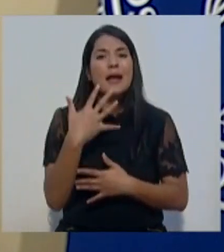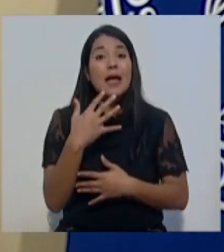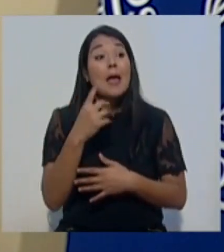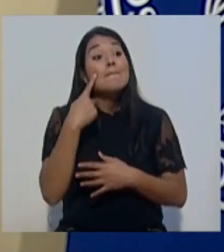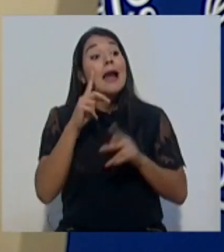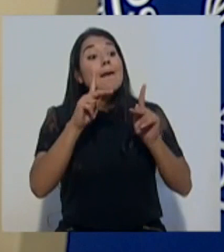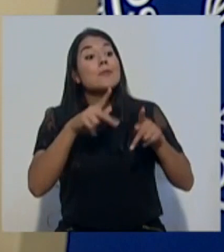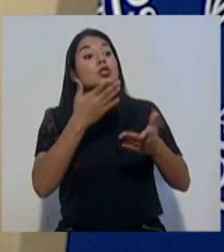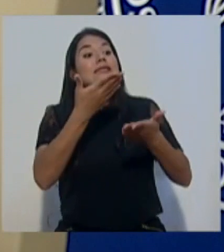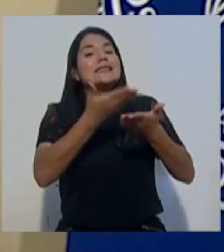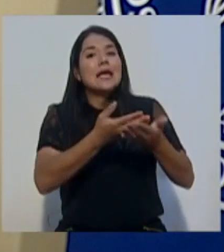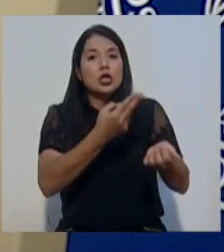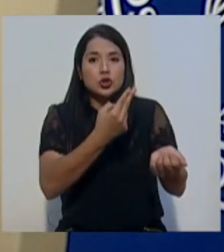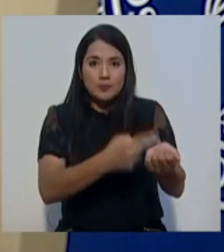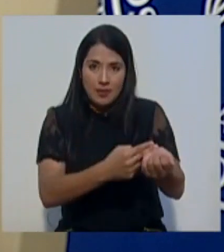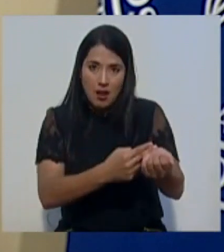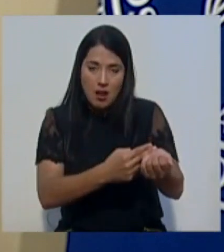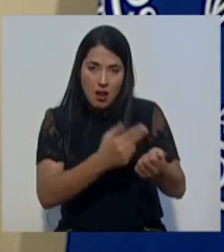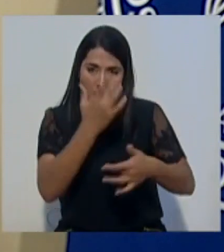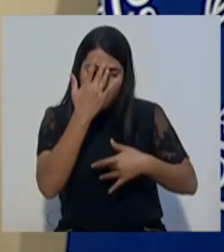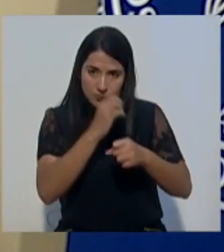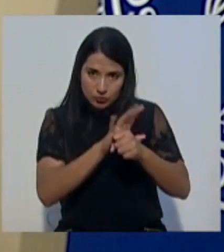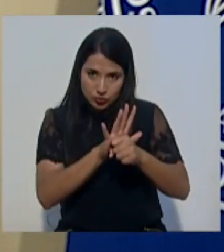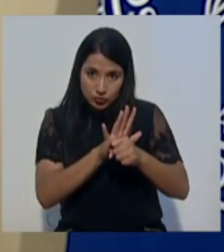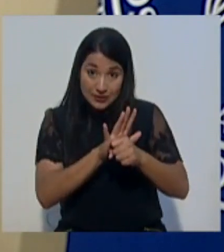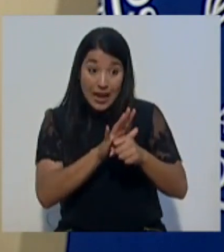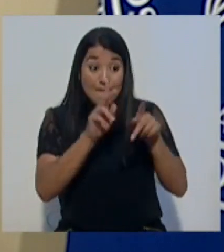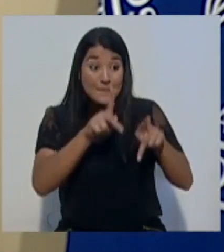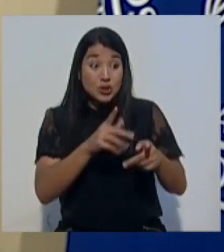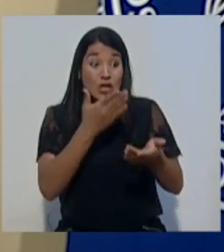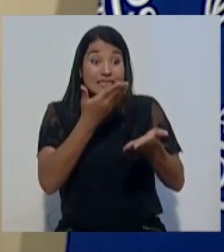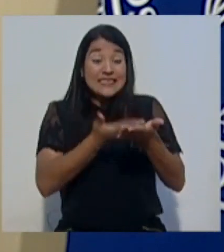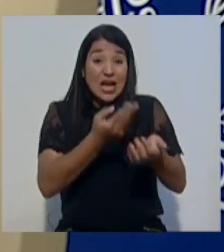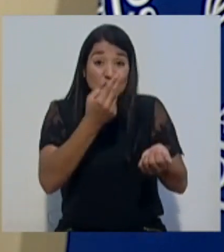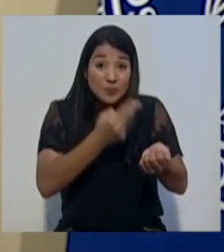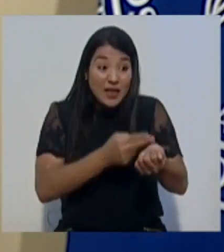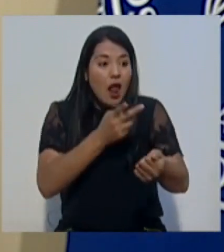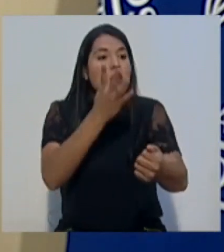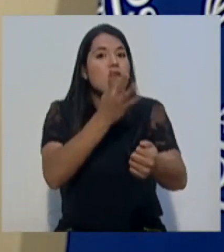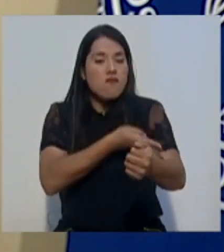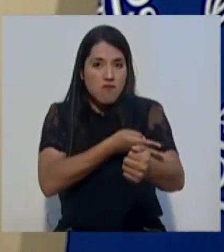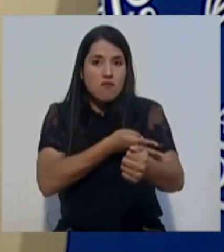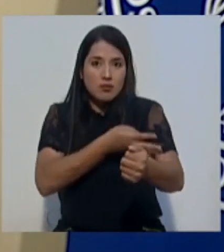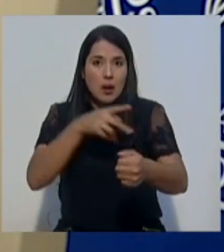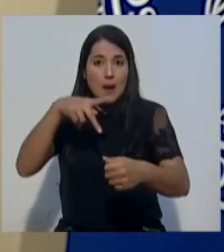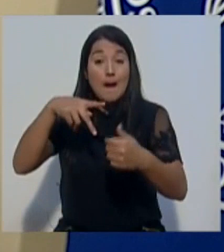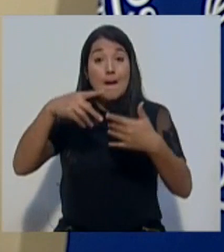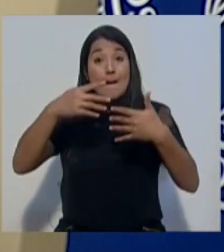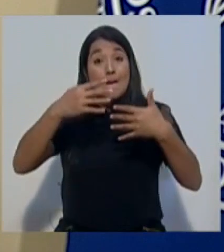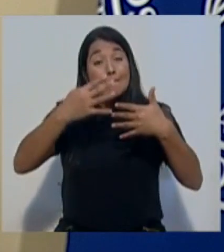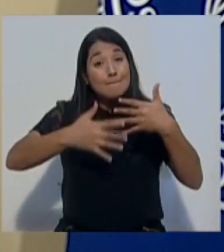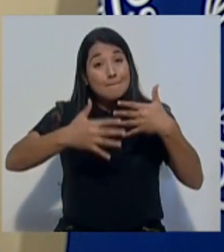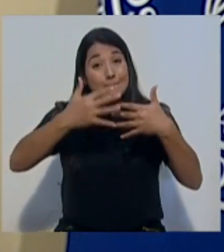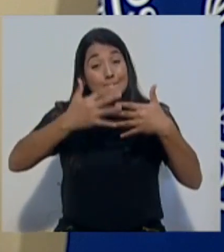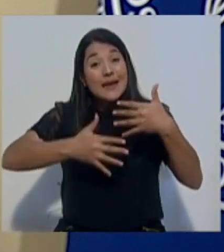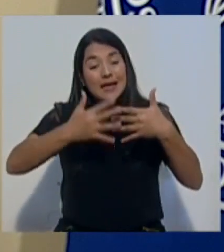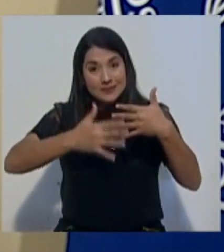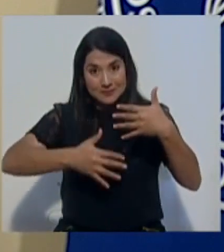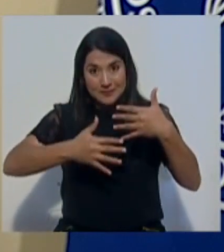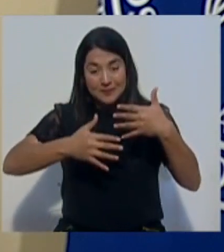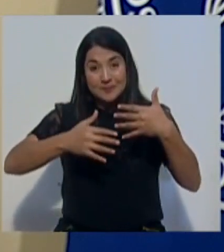Entonces, en el momento que llega, se le aplica el plasma equino, que es cuando el virus está creciendo,